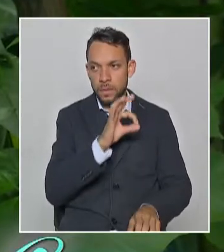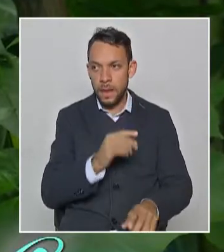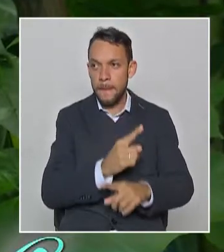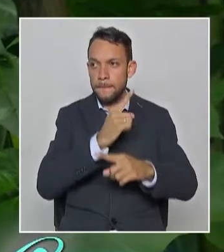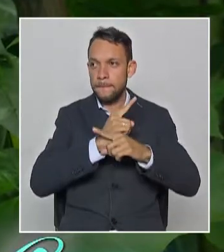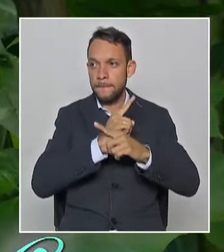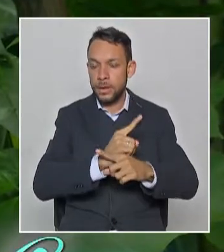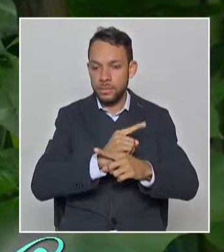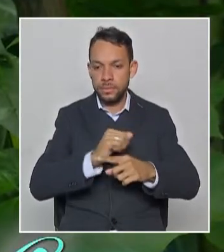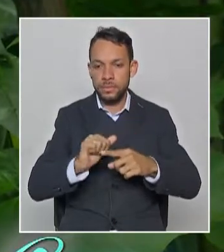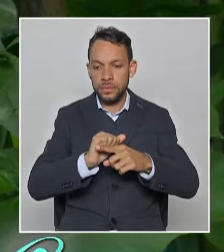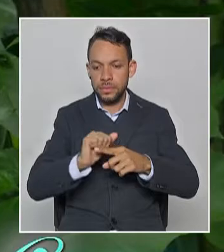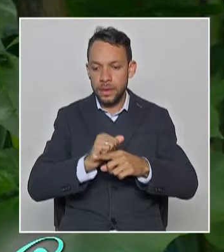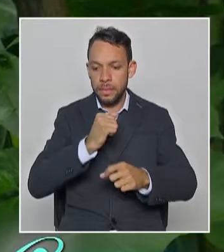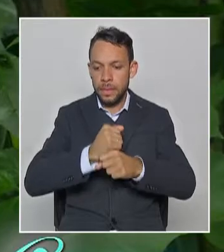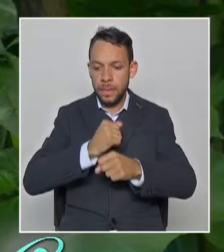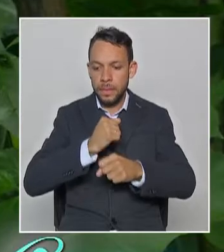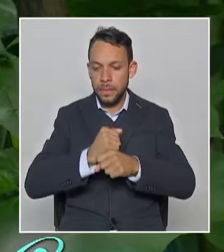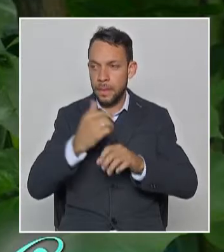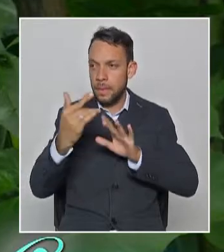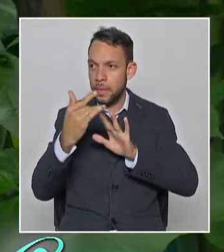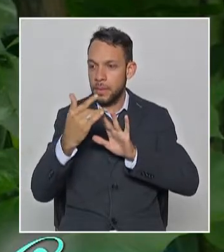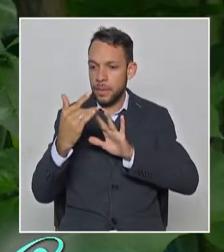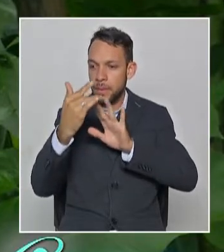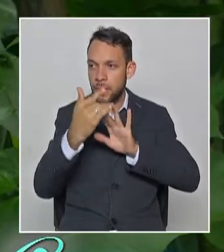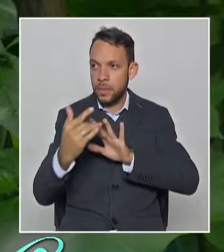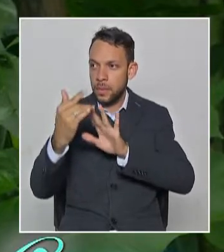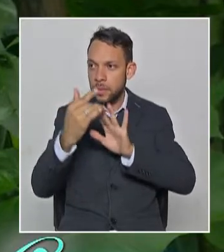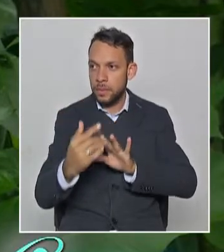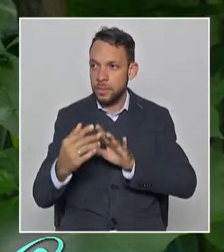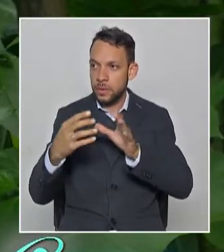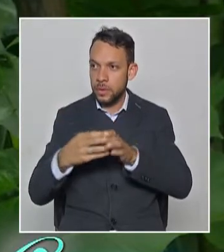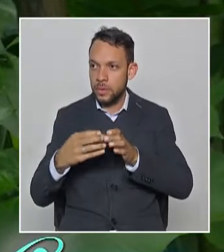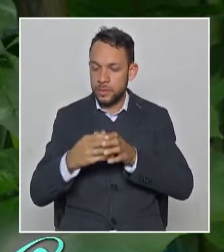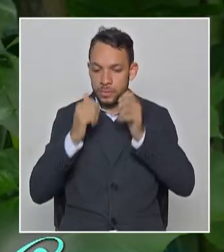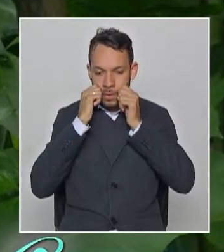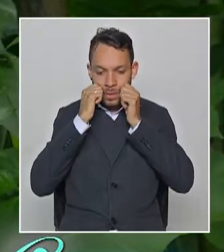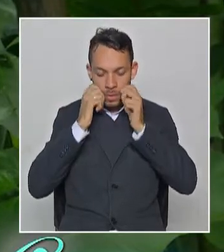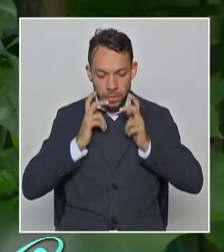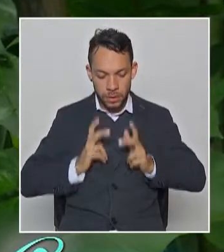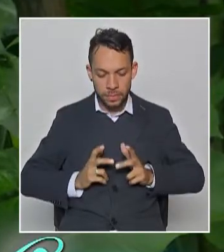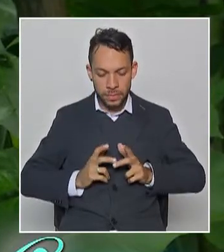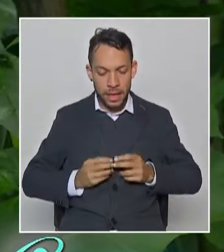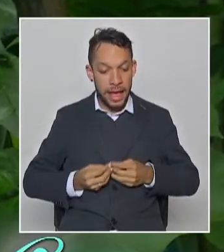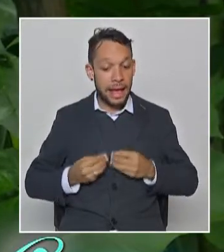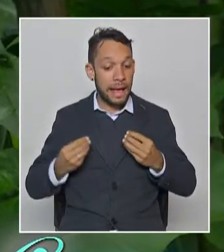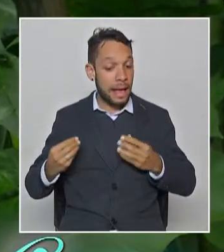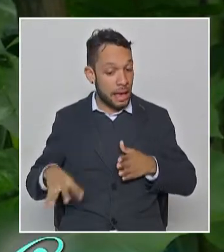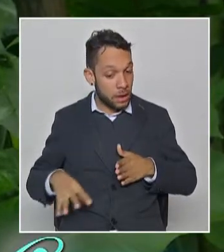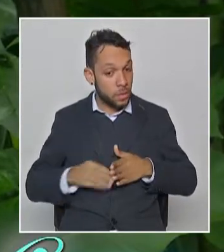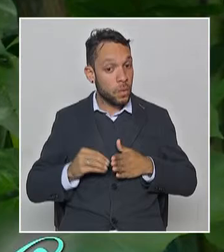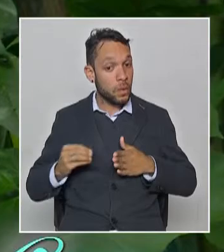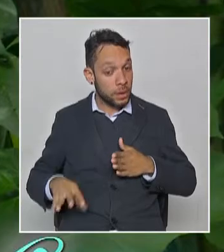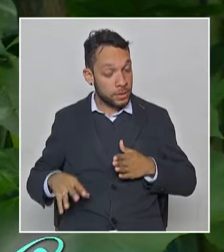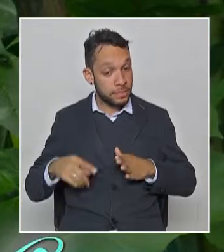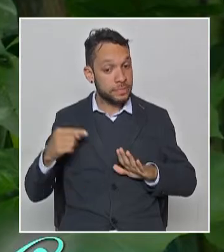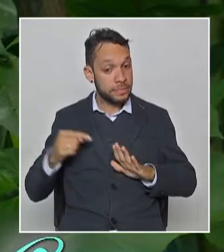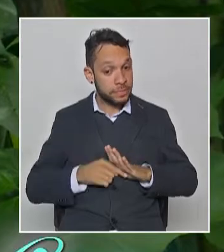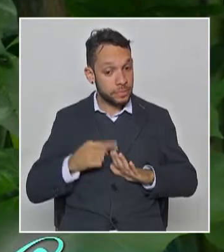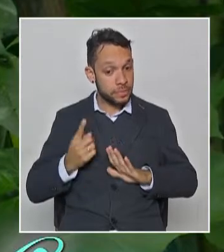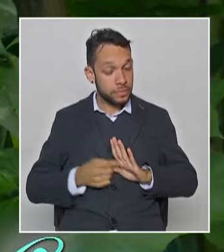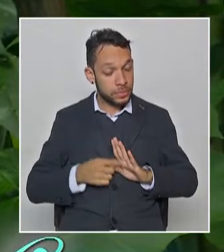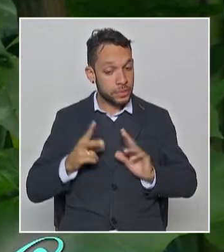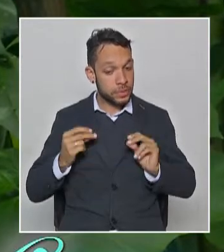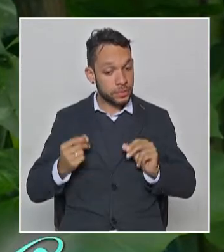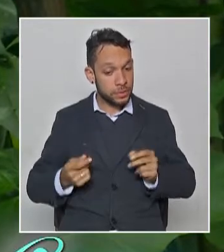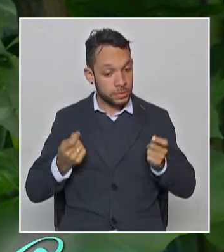se trabaja. Entonces hay que hacer muchas más terapias. La parte, digamos, como tal es mucho más costosa, ¿sí? Porque la sacada de la